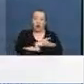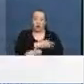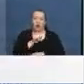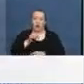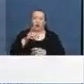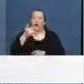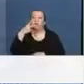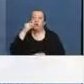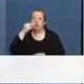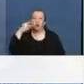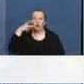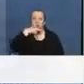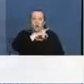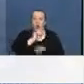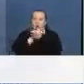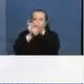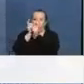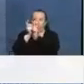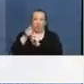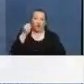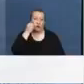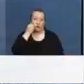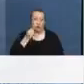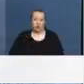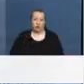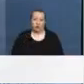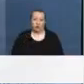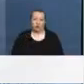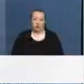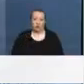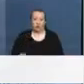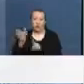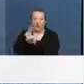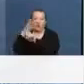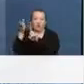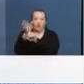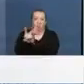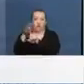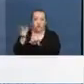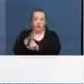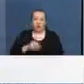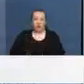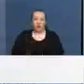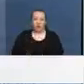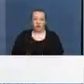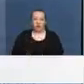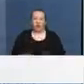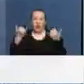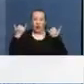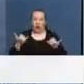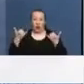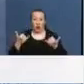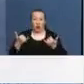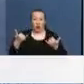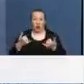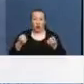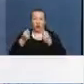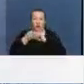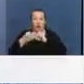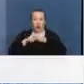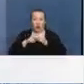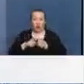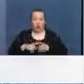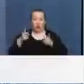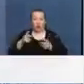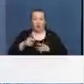los engañaron los que nos odian cuando vivían mejor con todo tu odio ahora en esta tragedia la revolución ciudadana quien al menos a tu